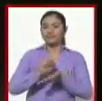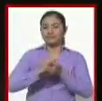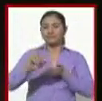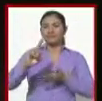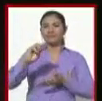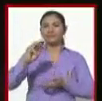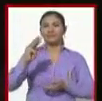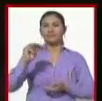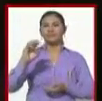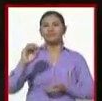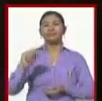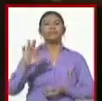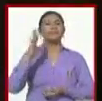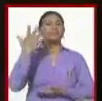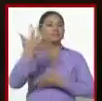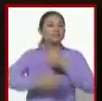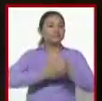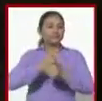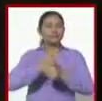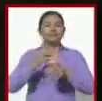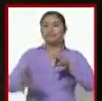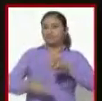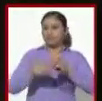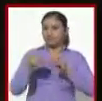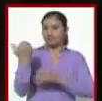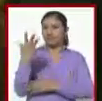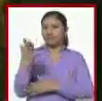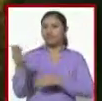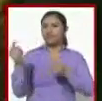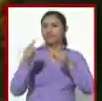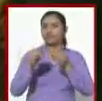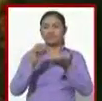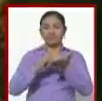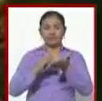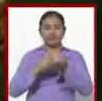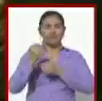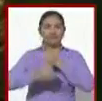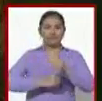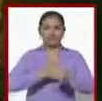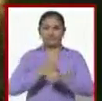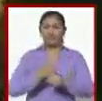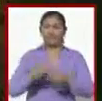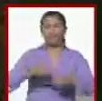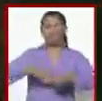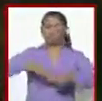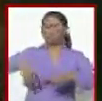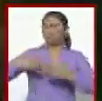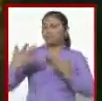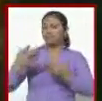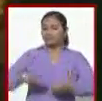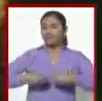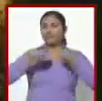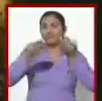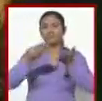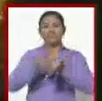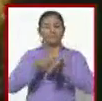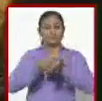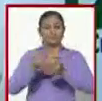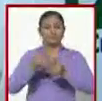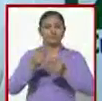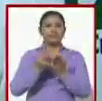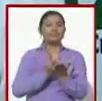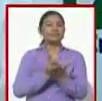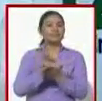2010 serían 5 años y todavía más, desde el 2015 al 2018 son 3 años más. Y todavía no hay esperanza de que desembolse. Entonces eso de verdad